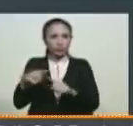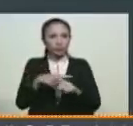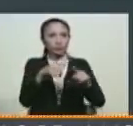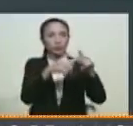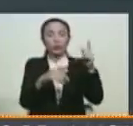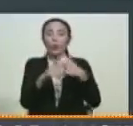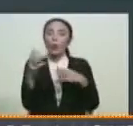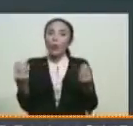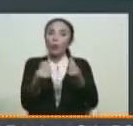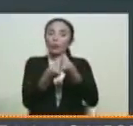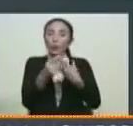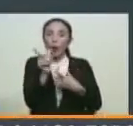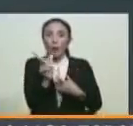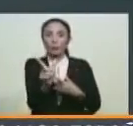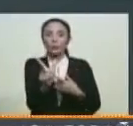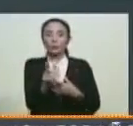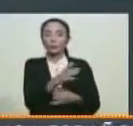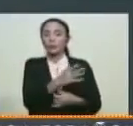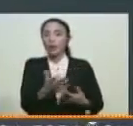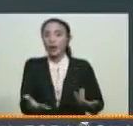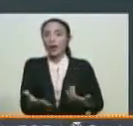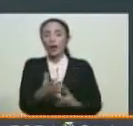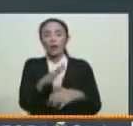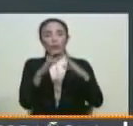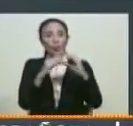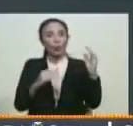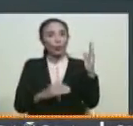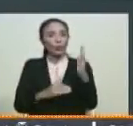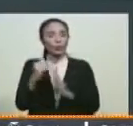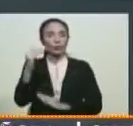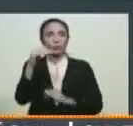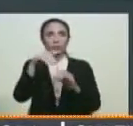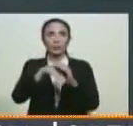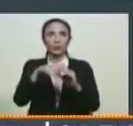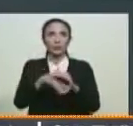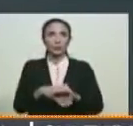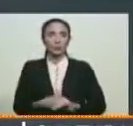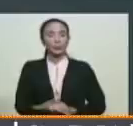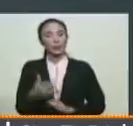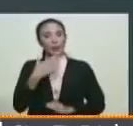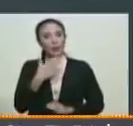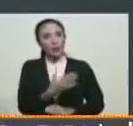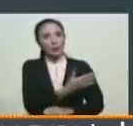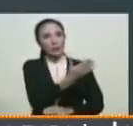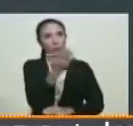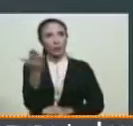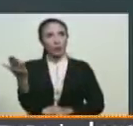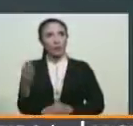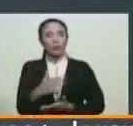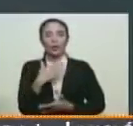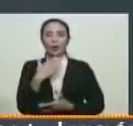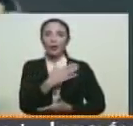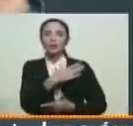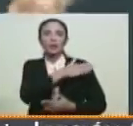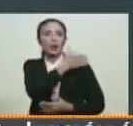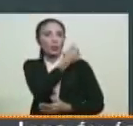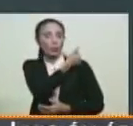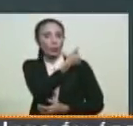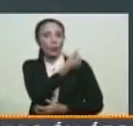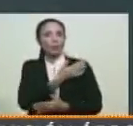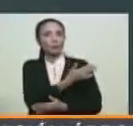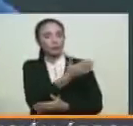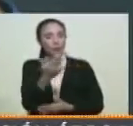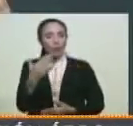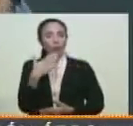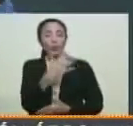Socialista Unido de Venezuela, columna vertebral de la Revolución Bolivariana. Así que le doy las gracias a la Dirección Nacional, continúen ustedes